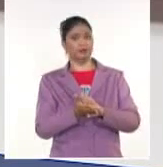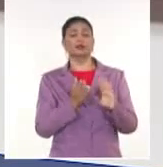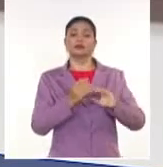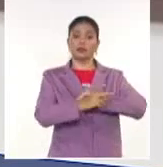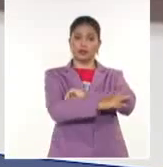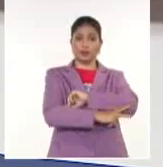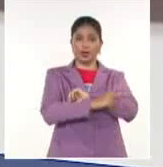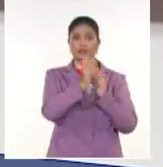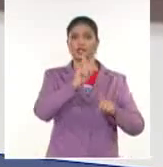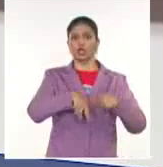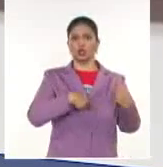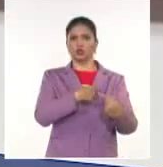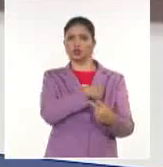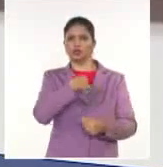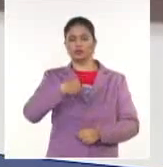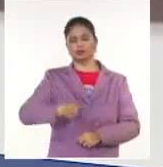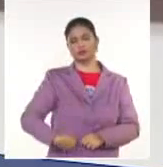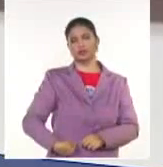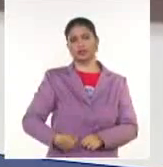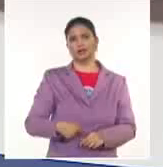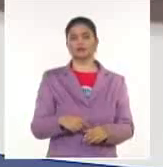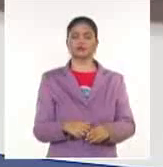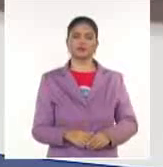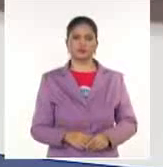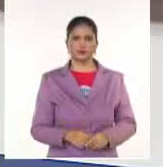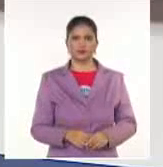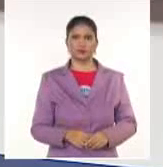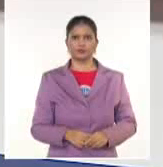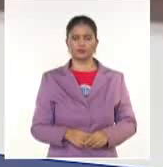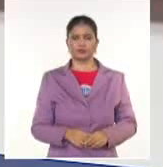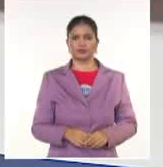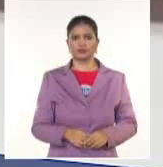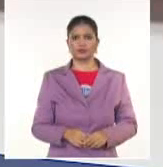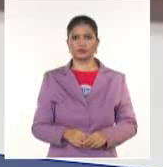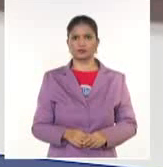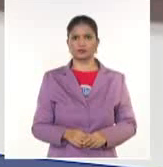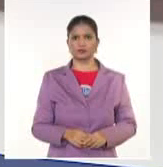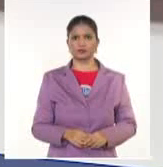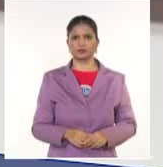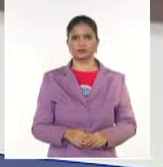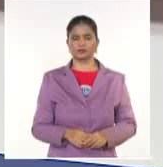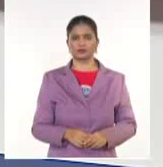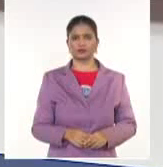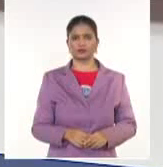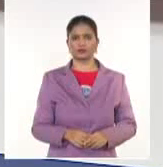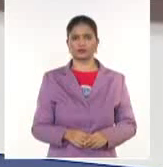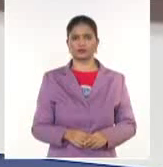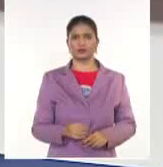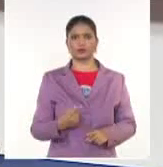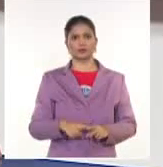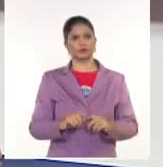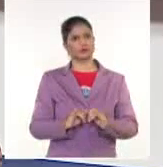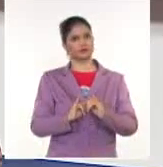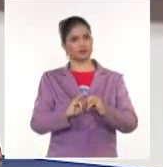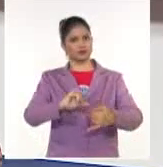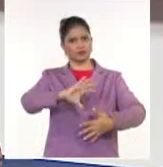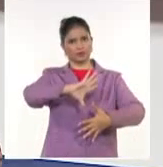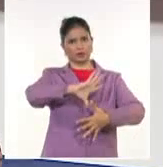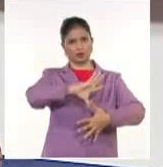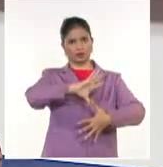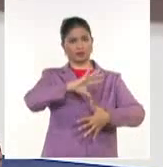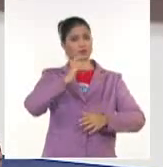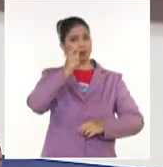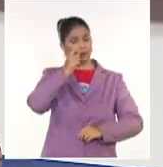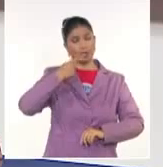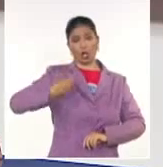acostumbrados a aplicar la diplomacia o el chantaje del dólar y en nuestro inente un juez de la Corte Suprema de Justicia